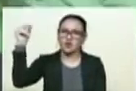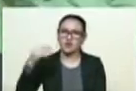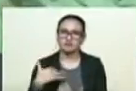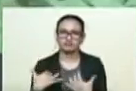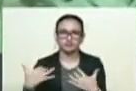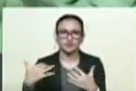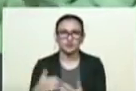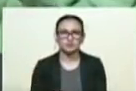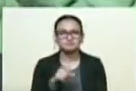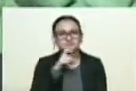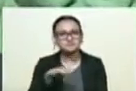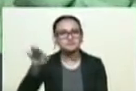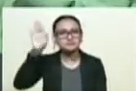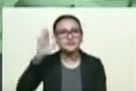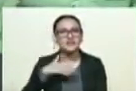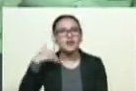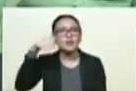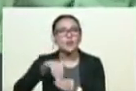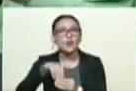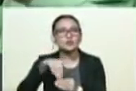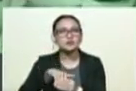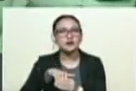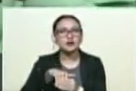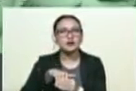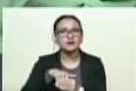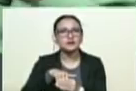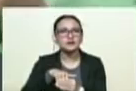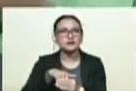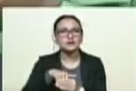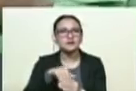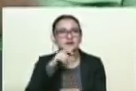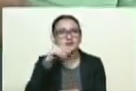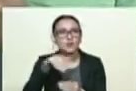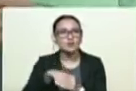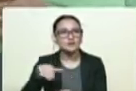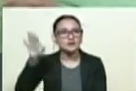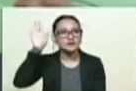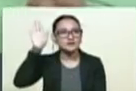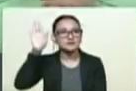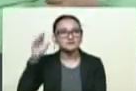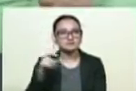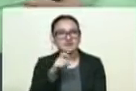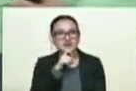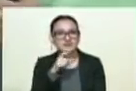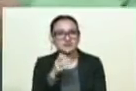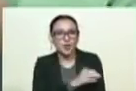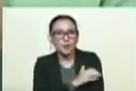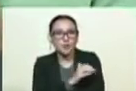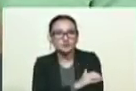Levante la mano quien va a votar por Henry Ramos Alup.